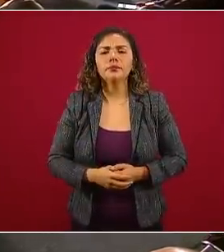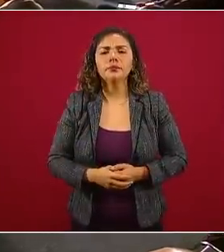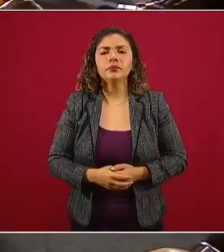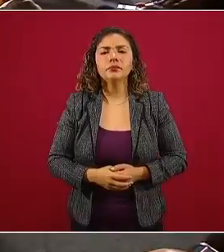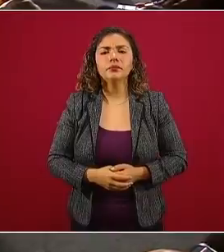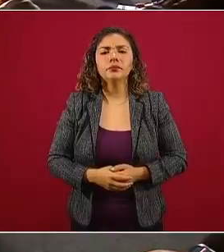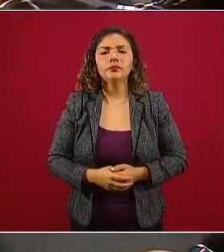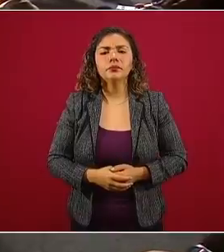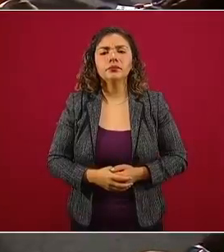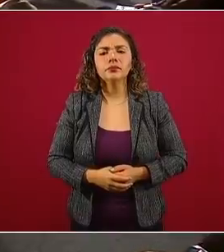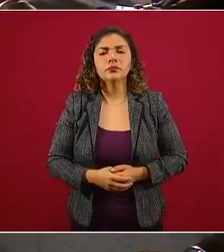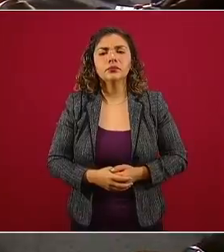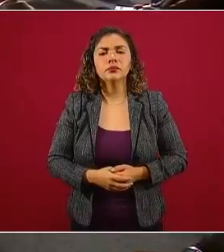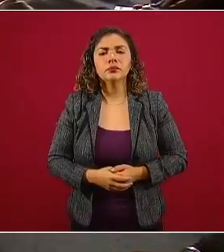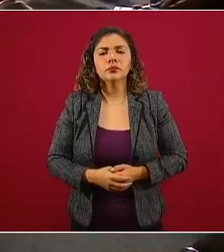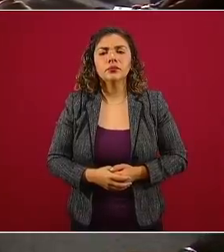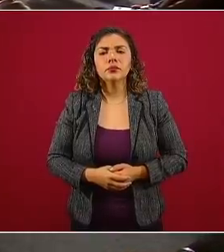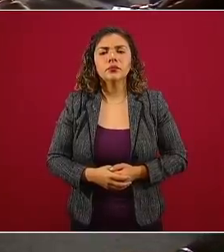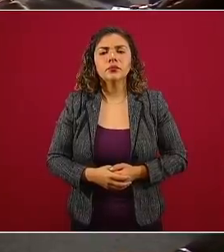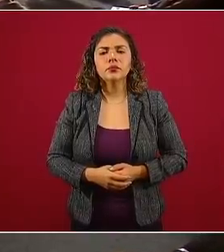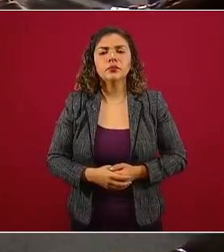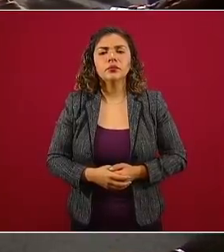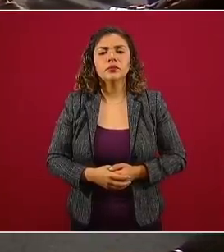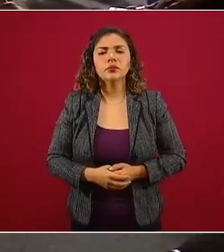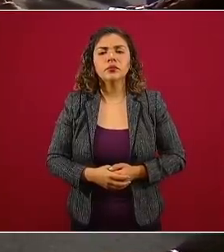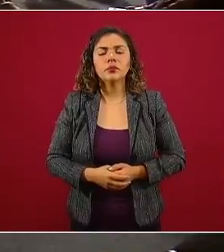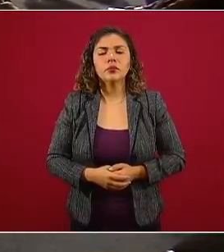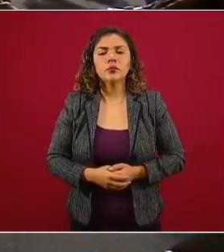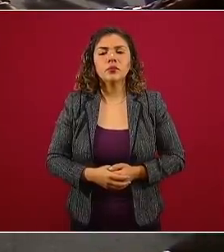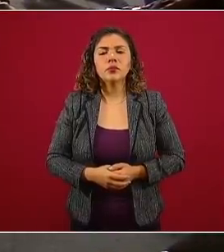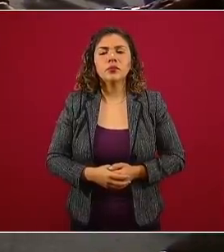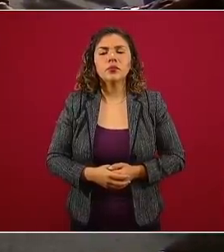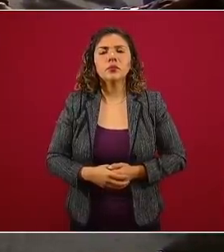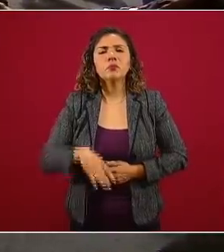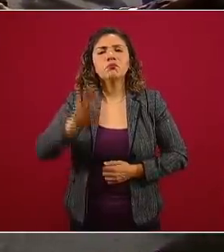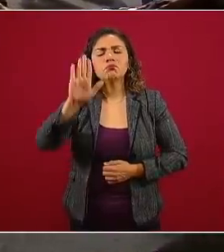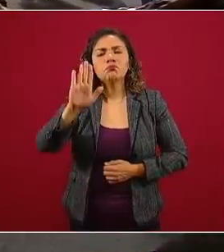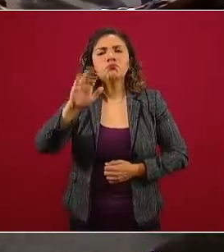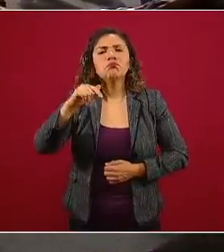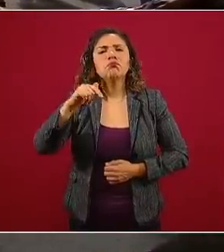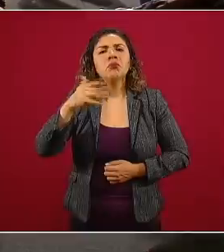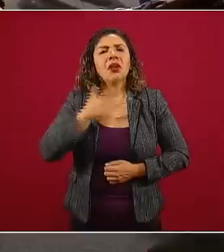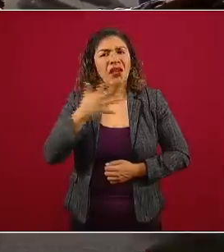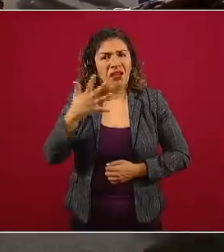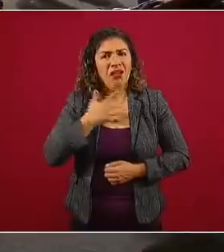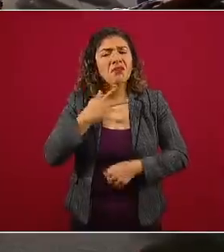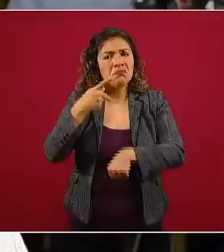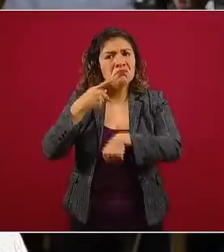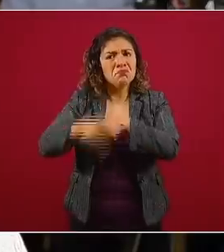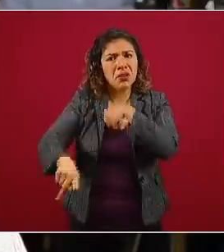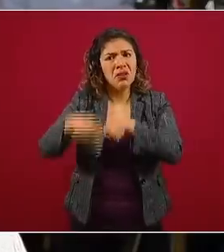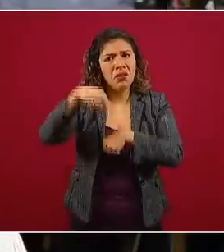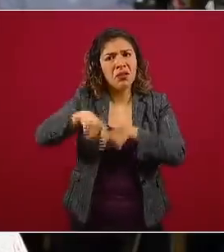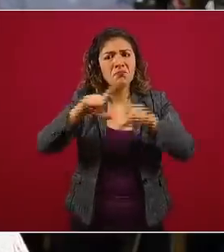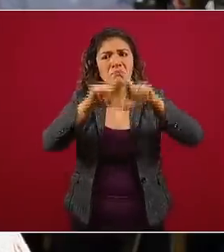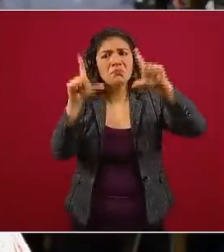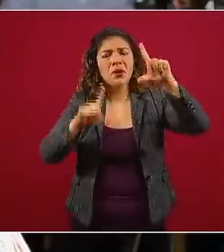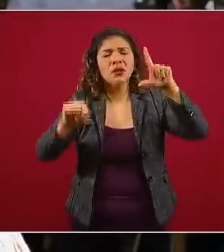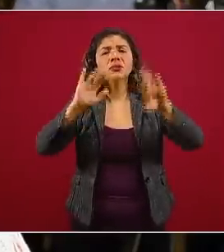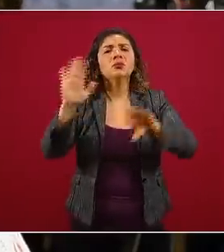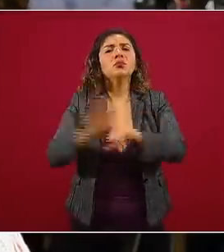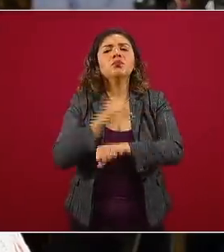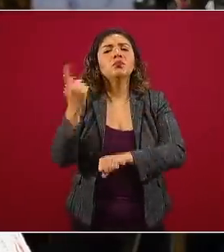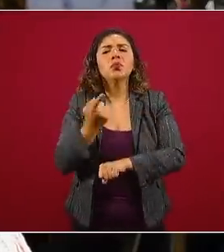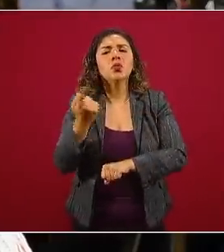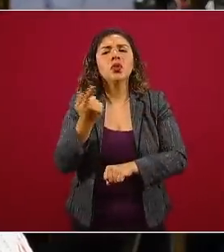desde querétaro frecuencia cat y desde mi canal de youtube es ahora am presidente existe un gran riesgo en el país por la falta de inmunidad